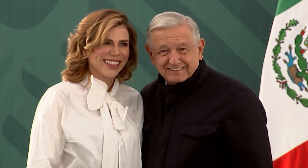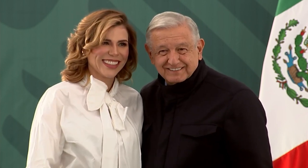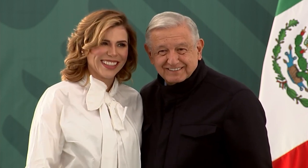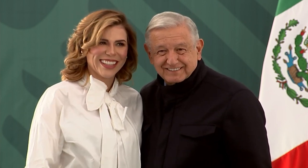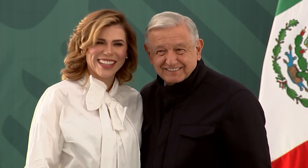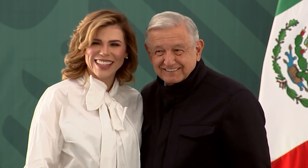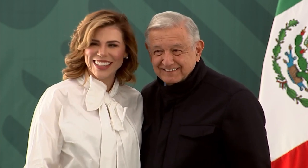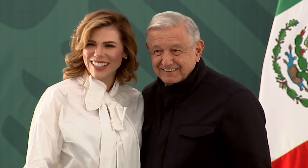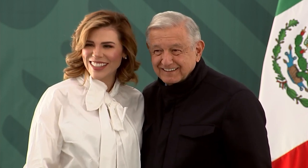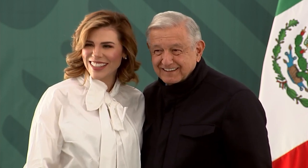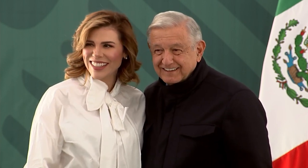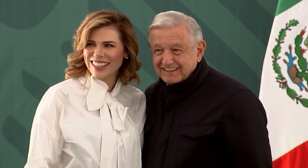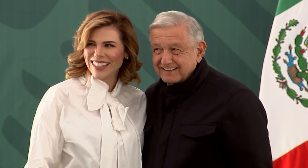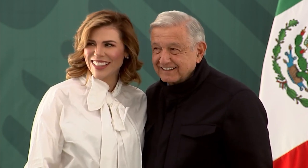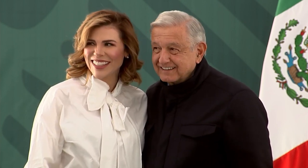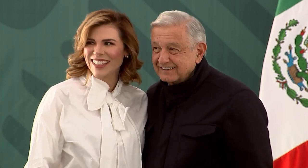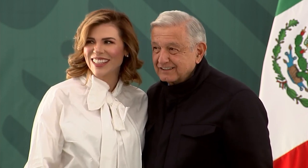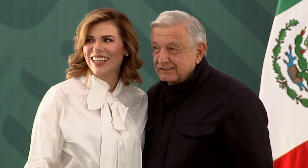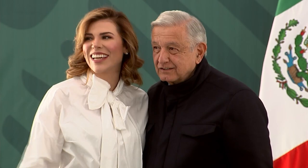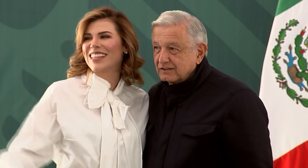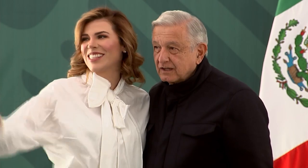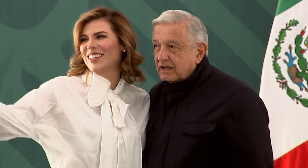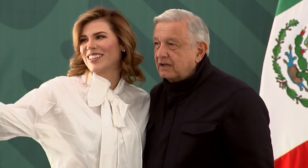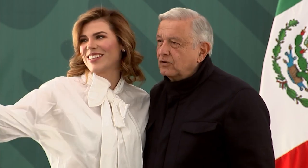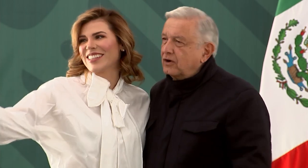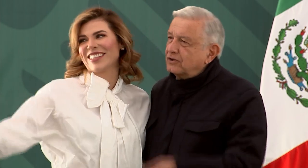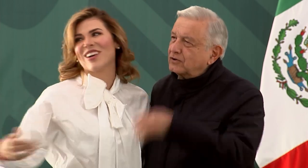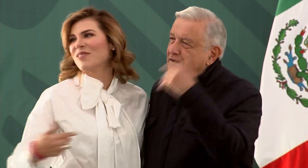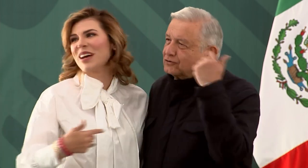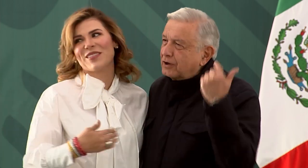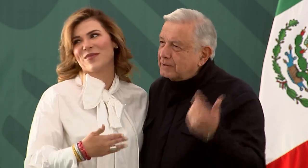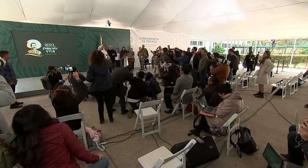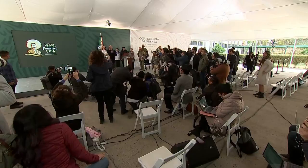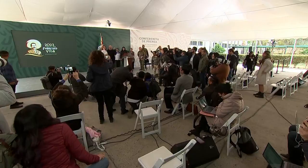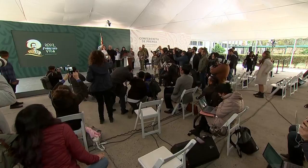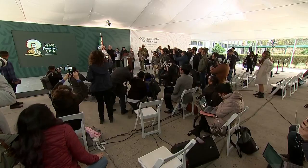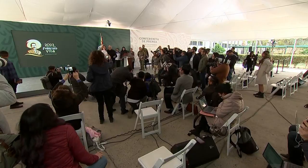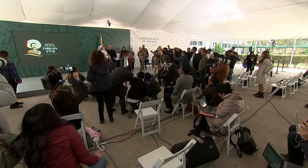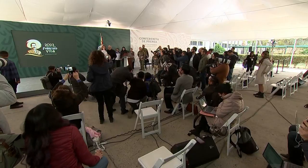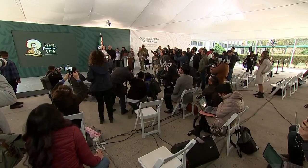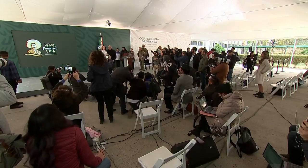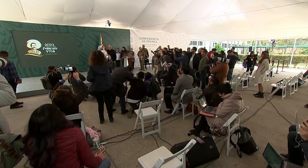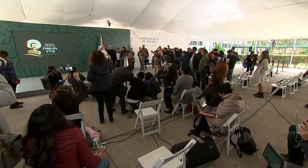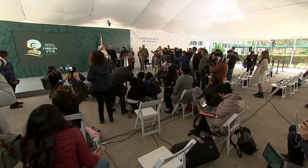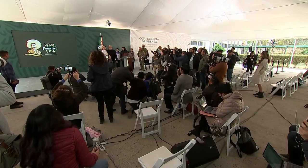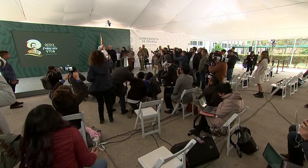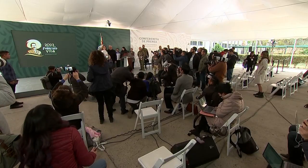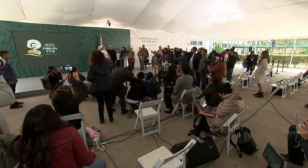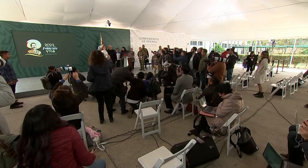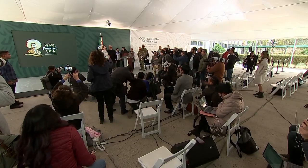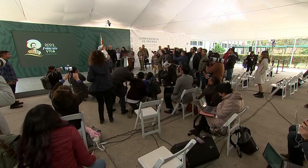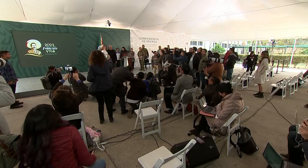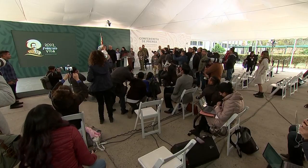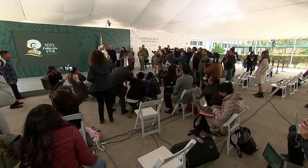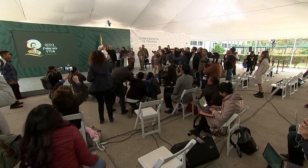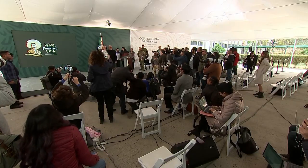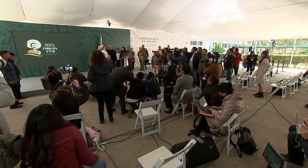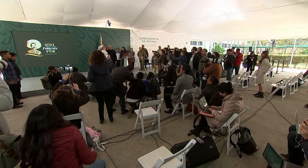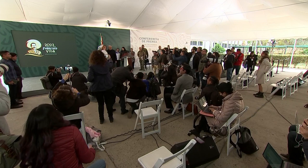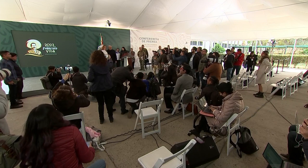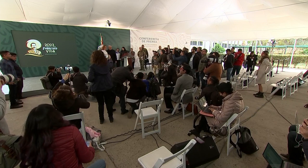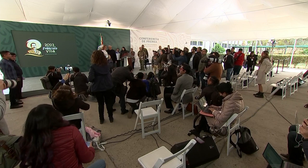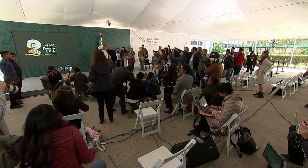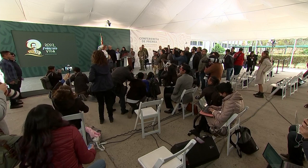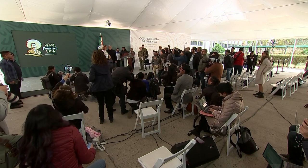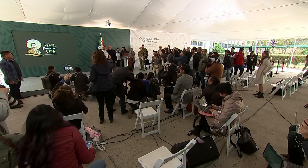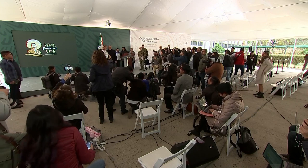linda ocupa más presupuesto Ah no eso le sob aud mucho agricultores del Valle de